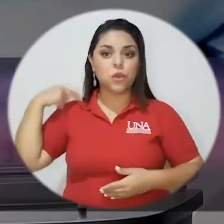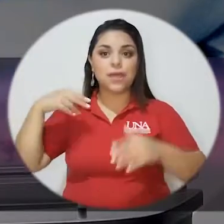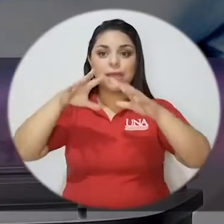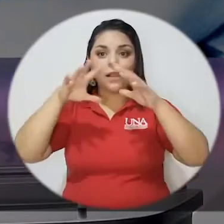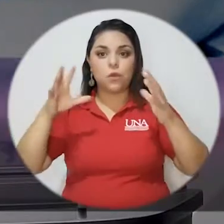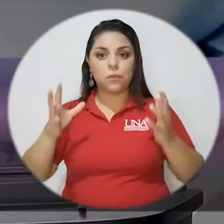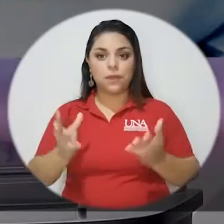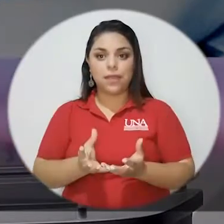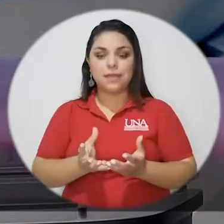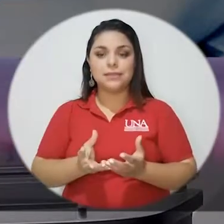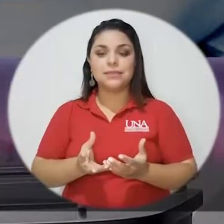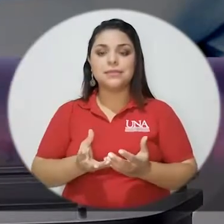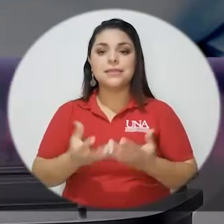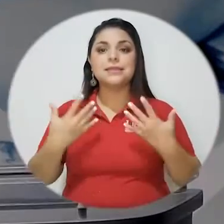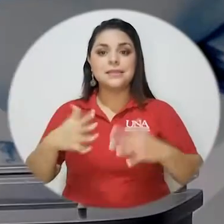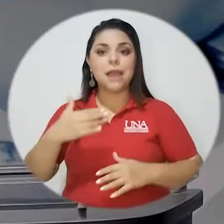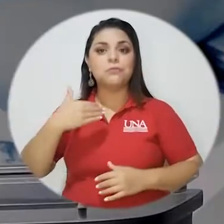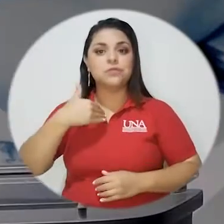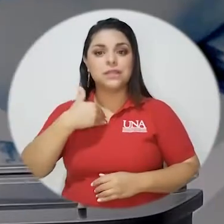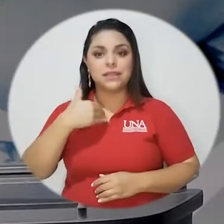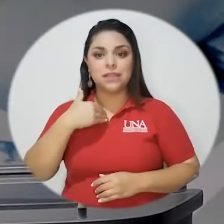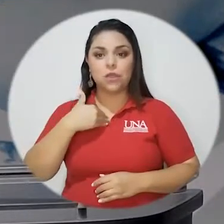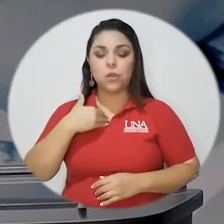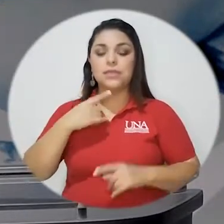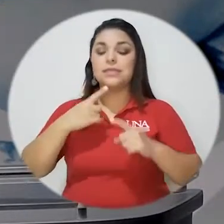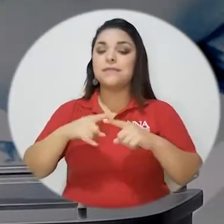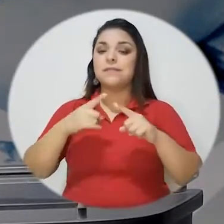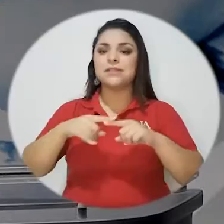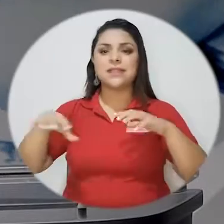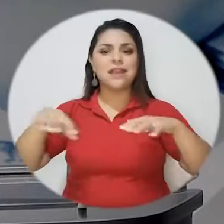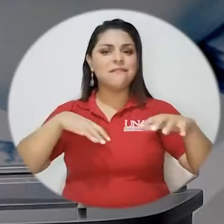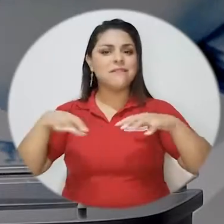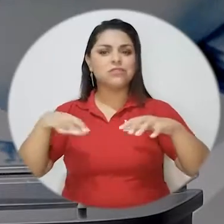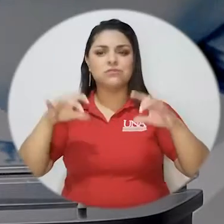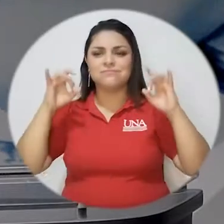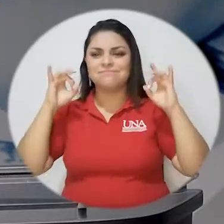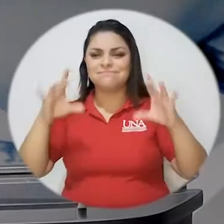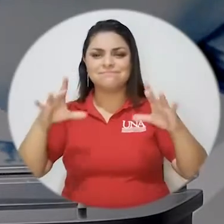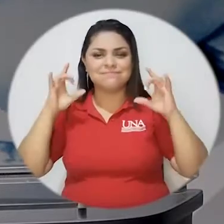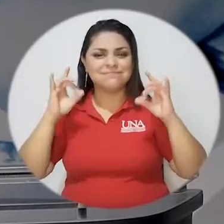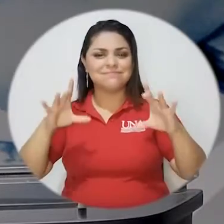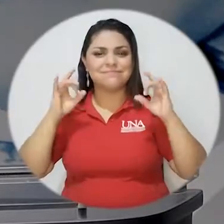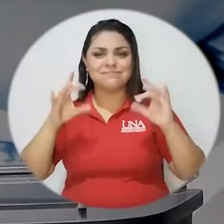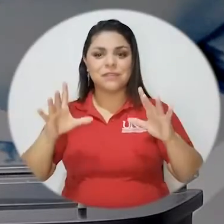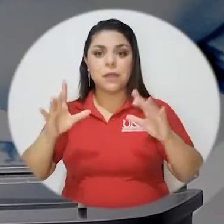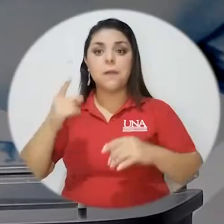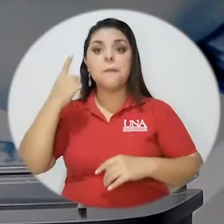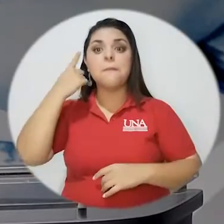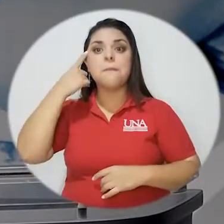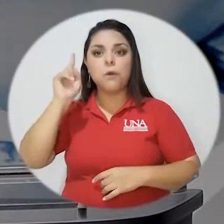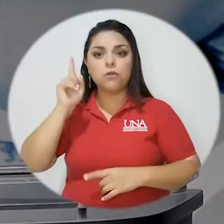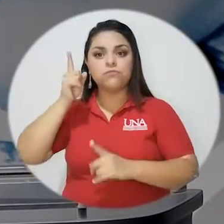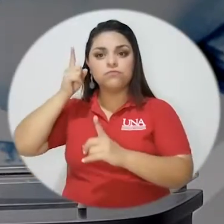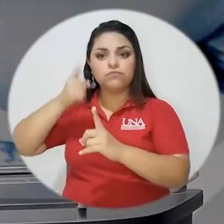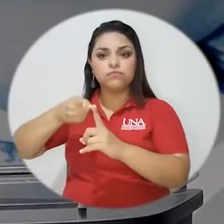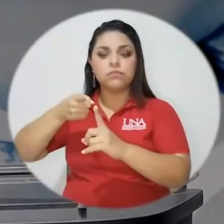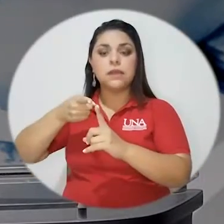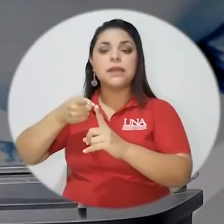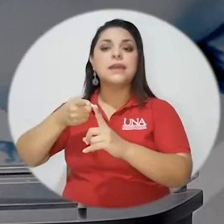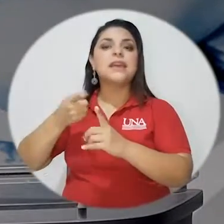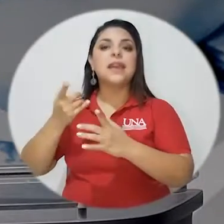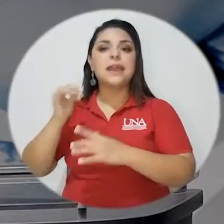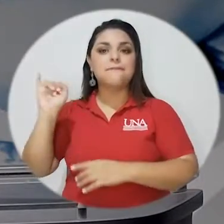humanidad hemos tenido, digamos, eventos catastróficos por agentes infecciosos. La